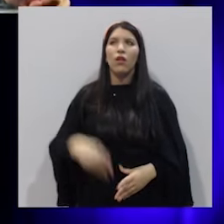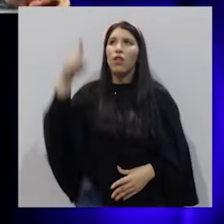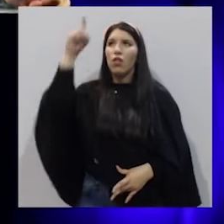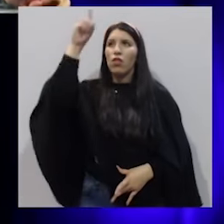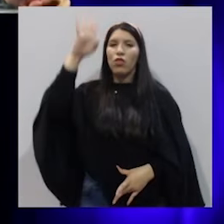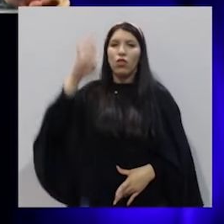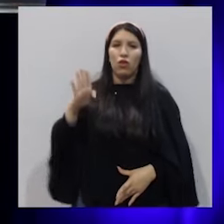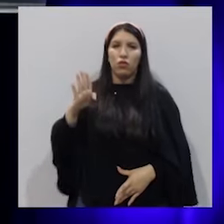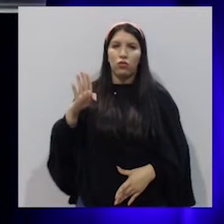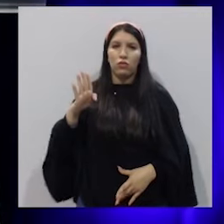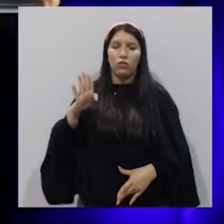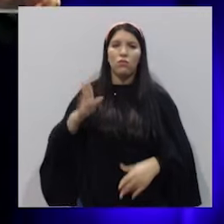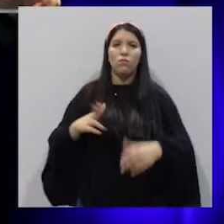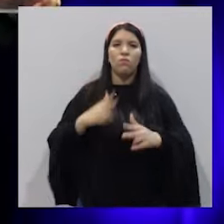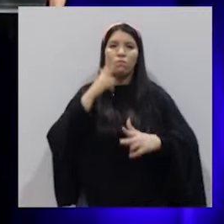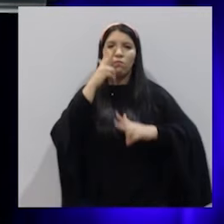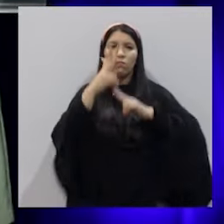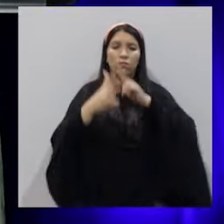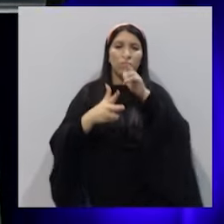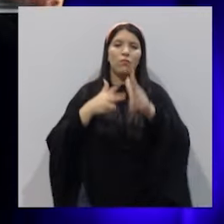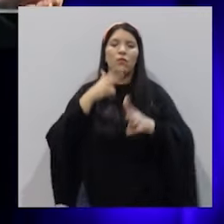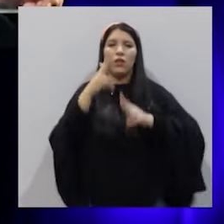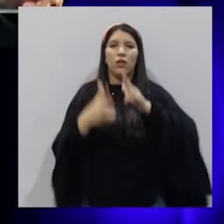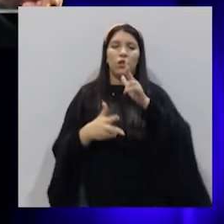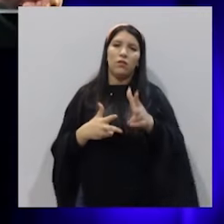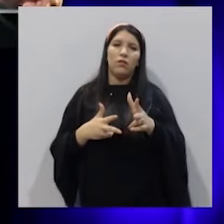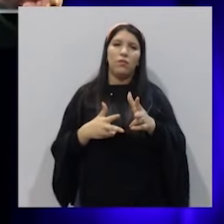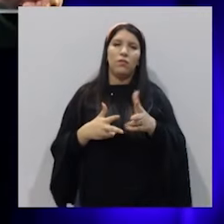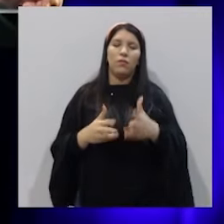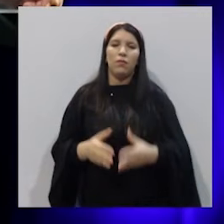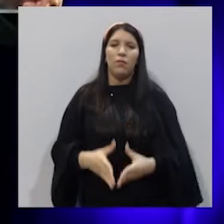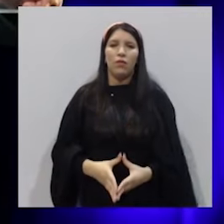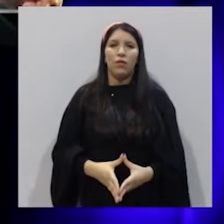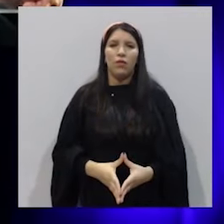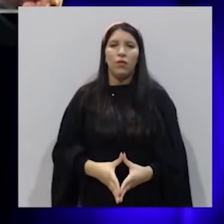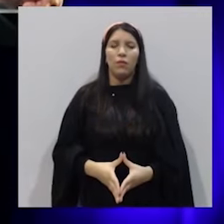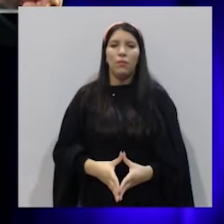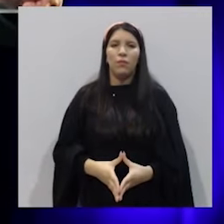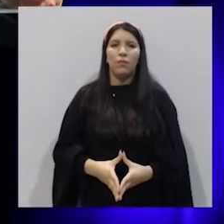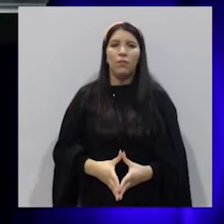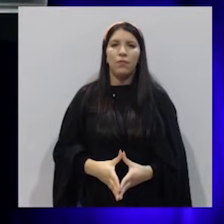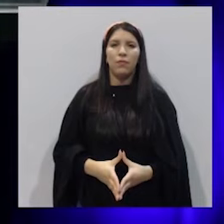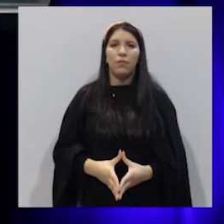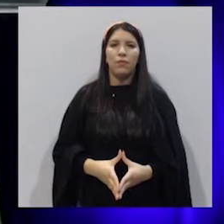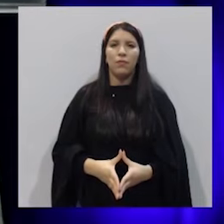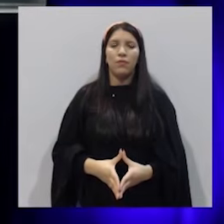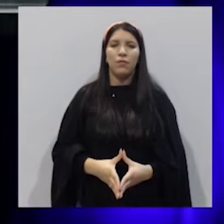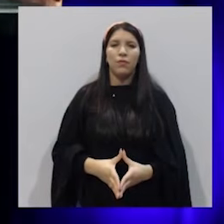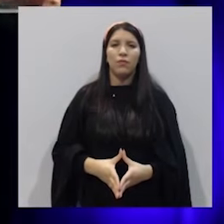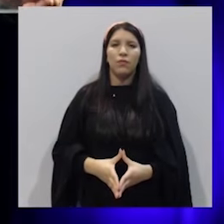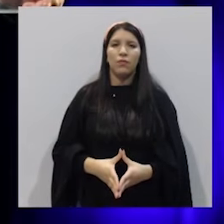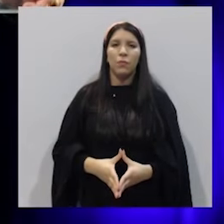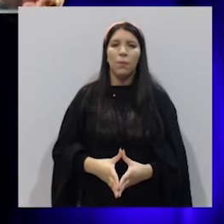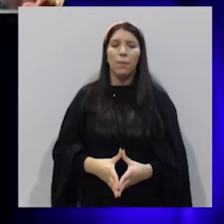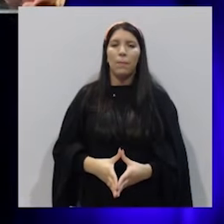señor ahora no importa la situación no importa la circunstancia dios está en control de mando que te esfuerces